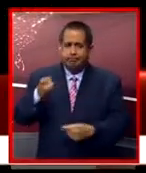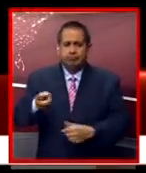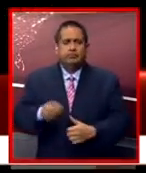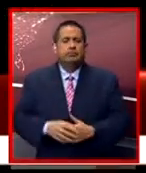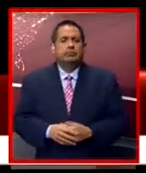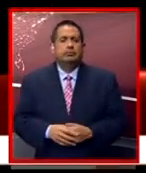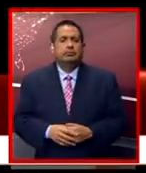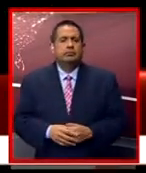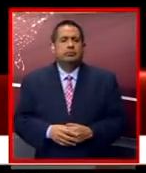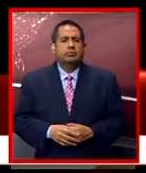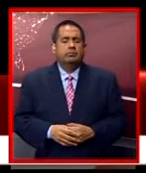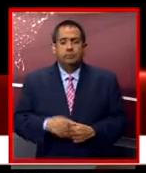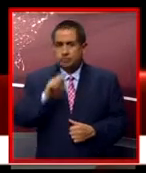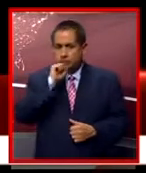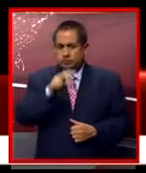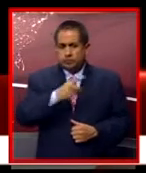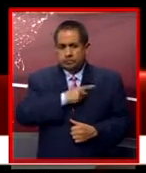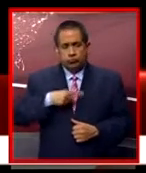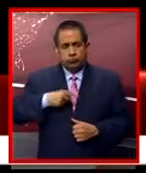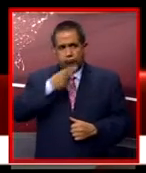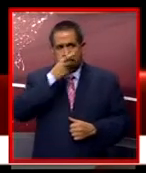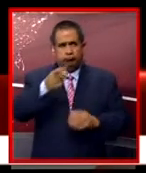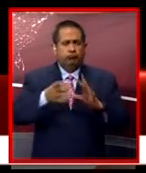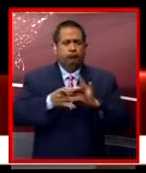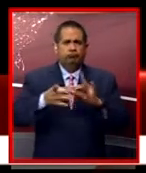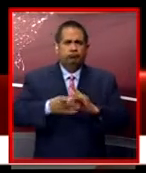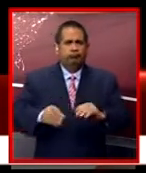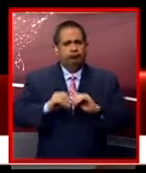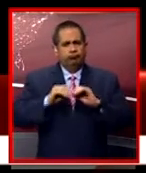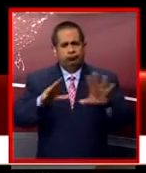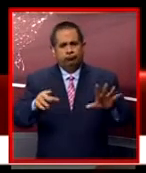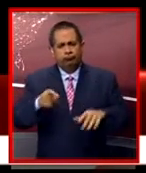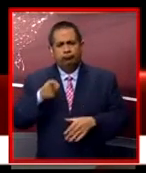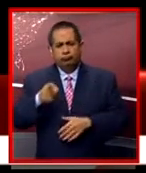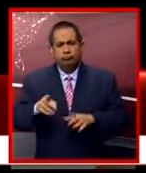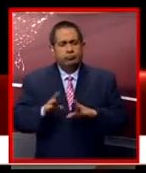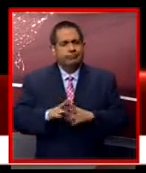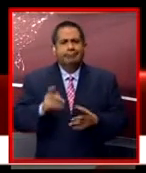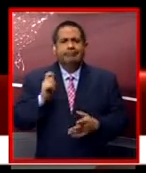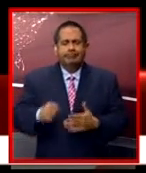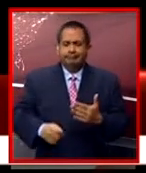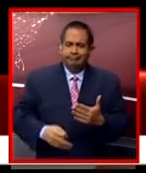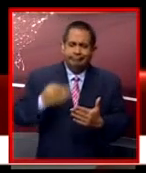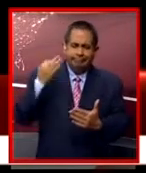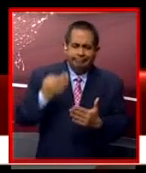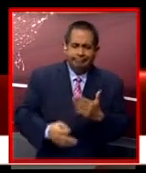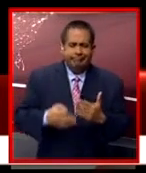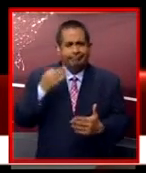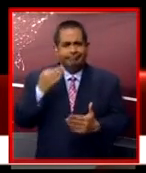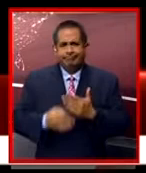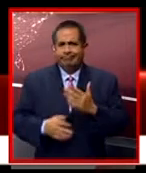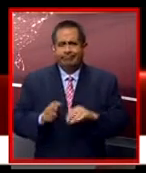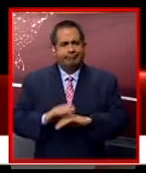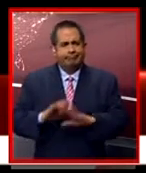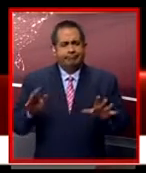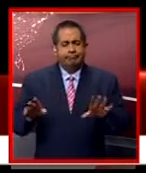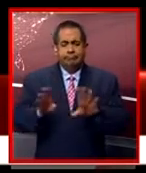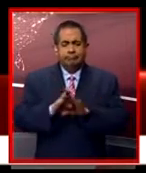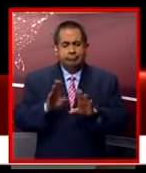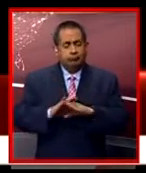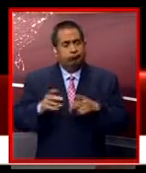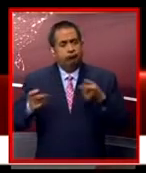También tenemos que decir y denunciar desde esta tribuna la falta legislativa y la